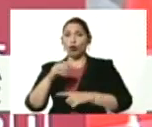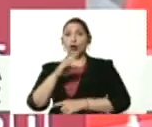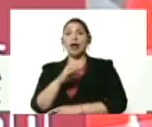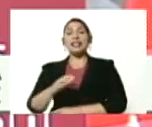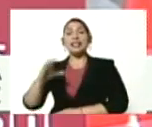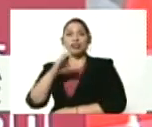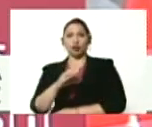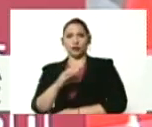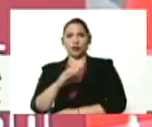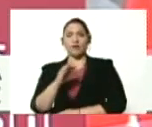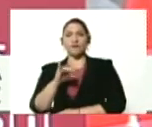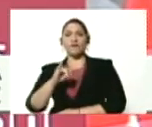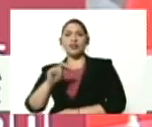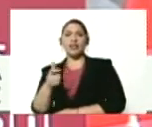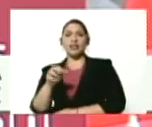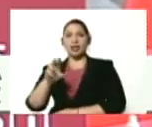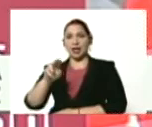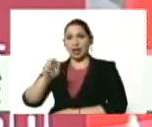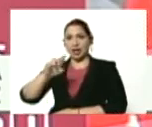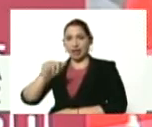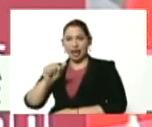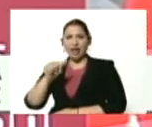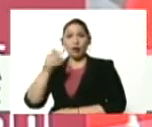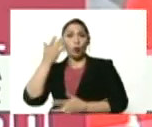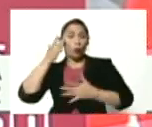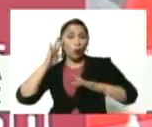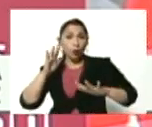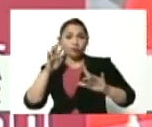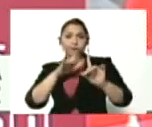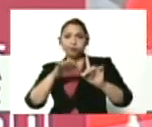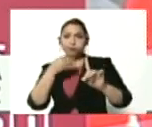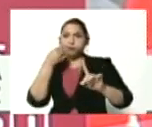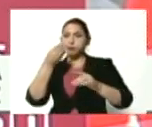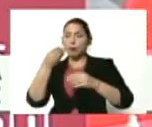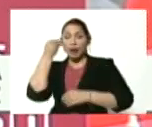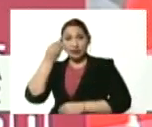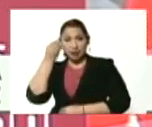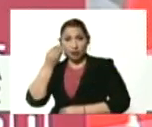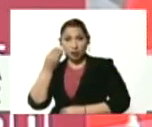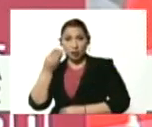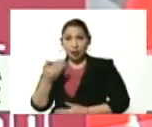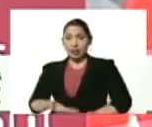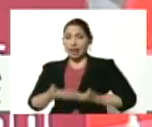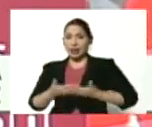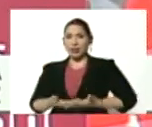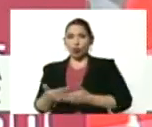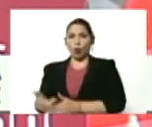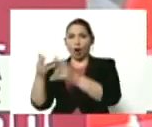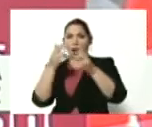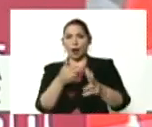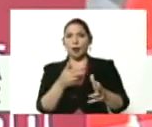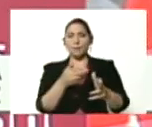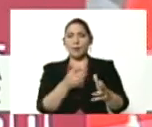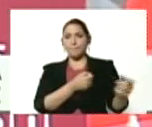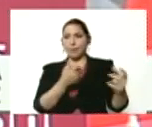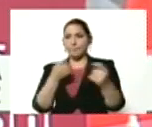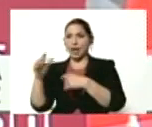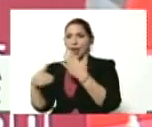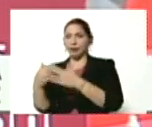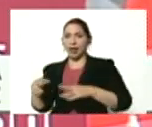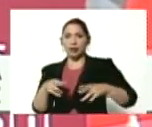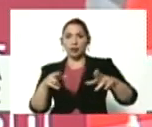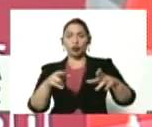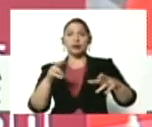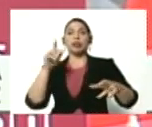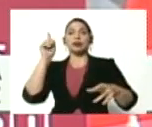esa oportunidad con el argumento y la excusa de un cargamento de armas que se estaba desplazando hacia Riohacha, capturan